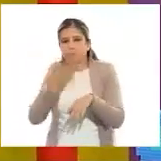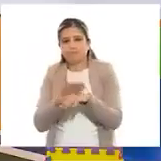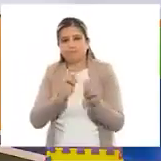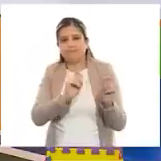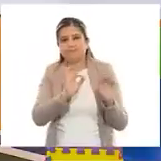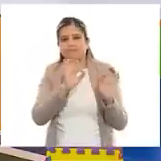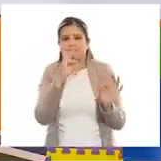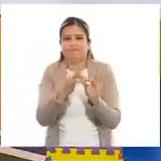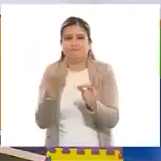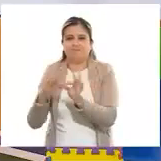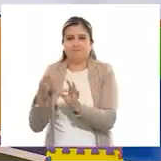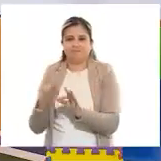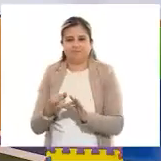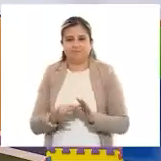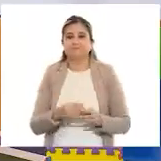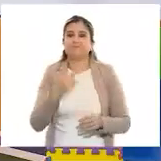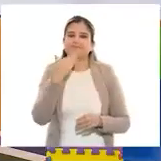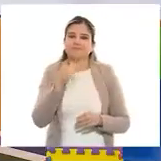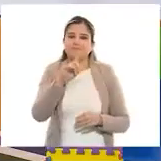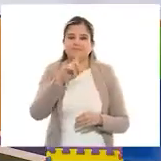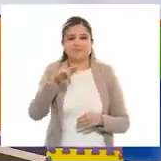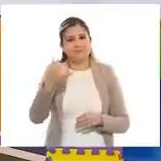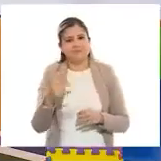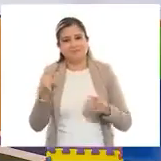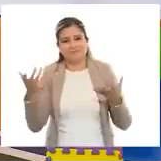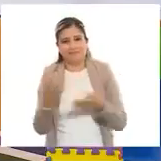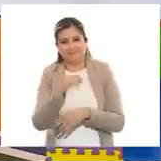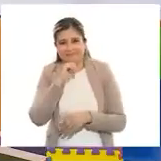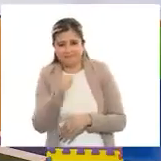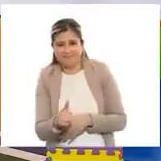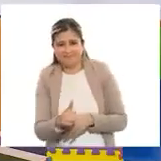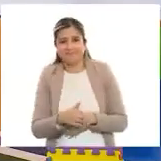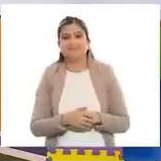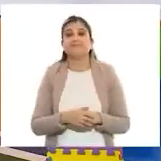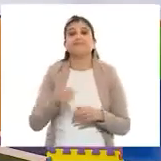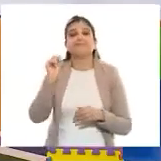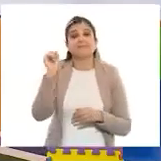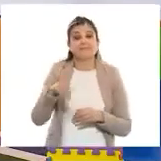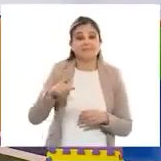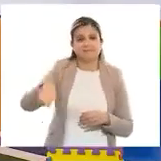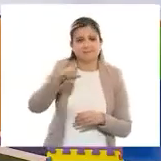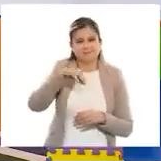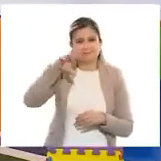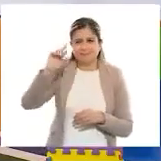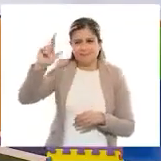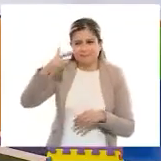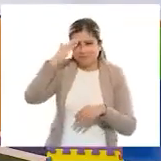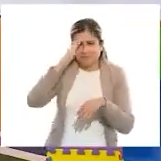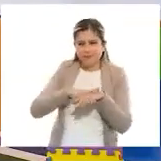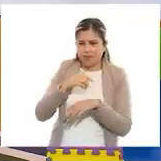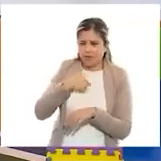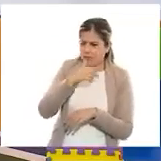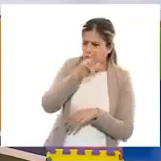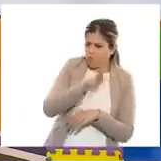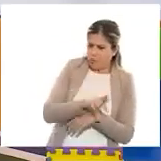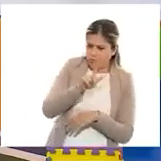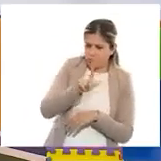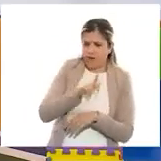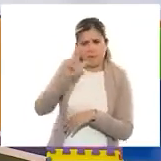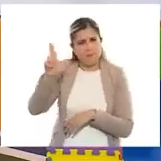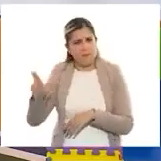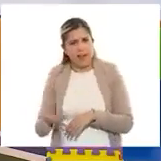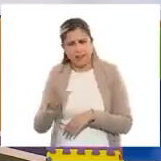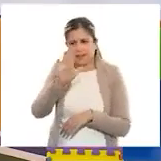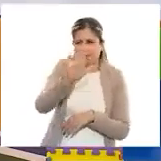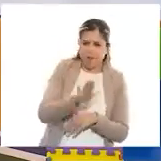cumpliendo. Así es, maestra Leni, así no se nos escapa nada. O por ejemplo también, si todavía no me acuerdo qué días me toca a mí levantar los trastes o